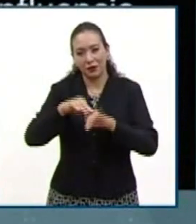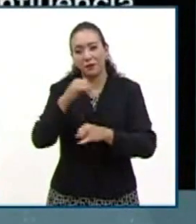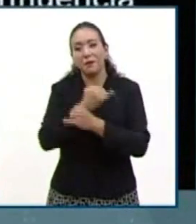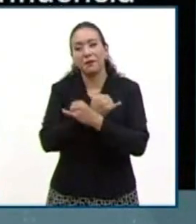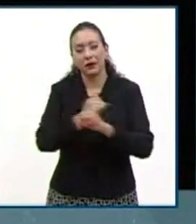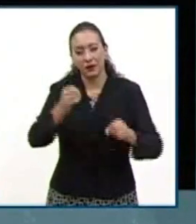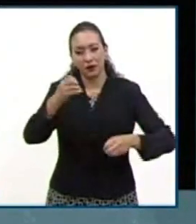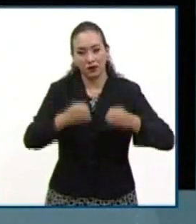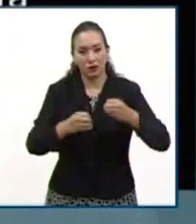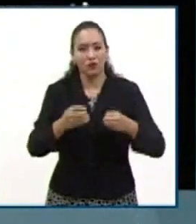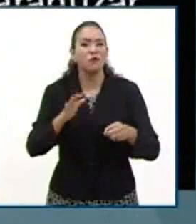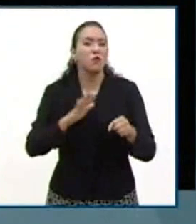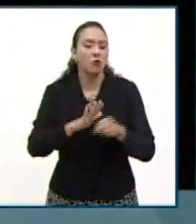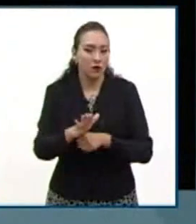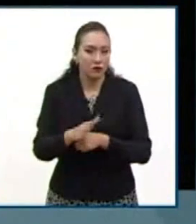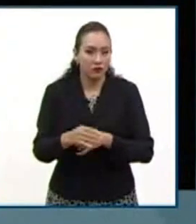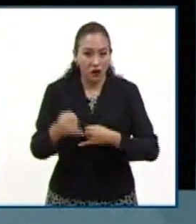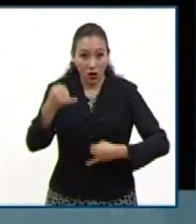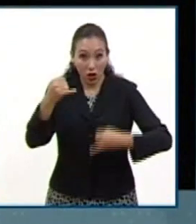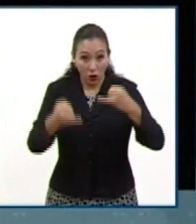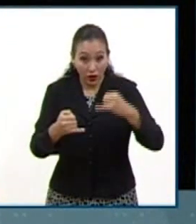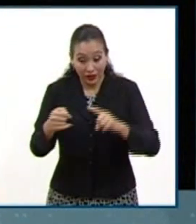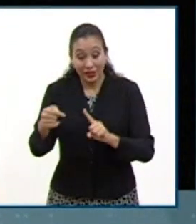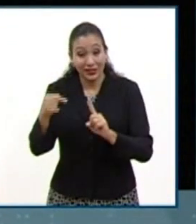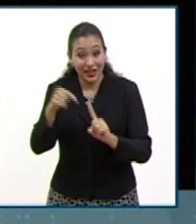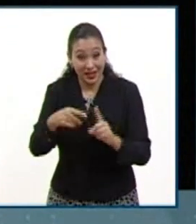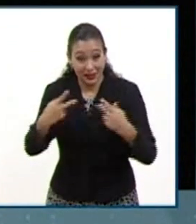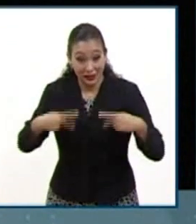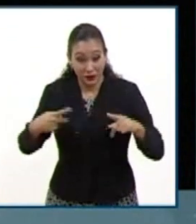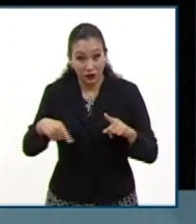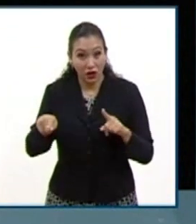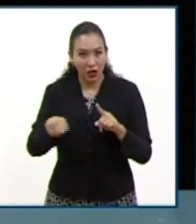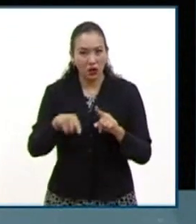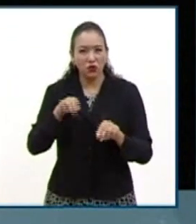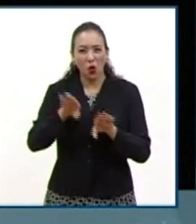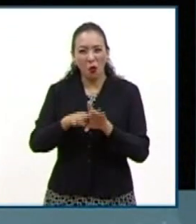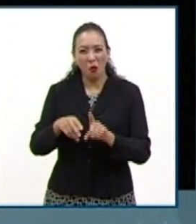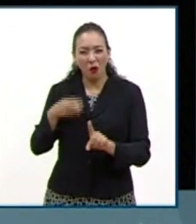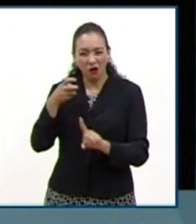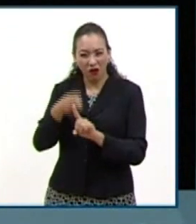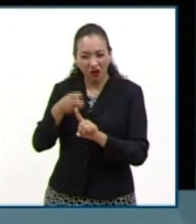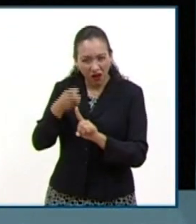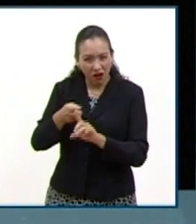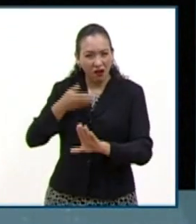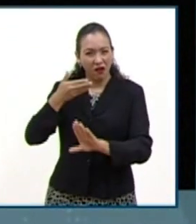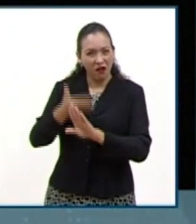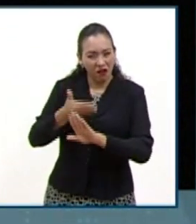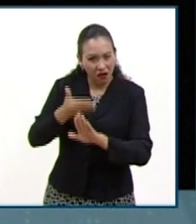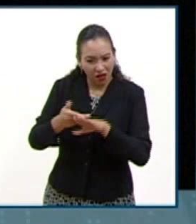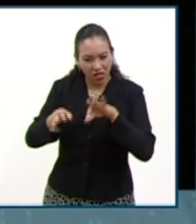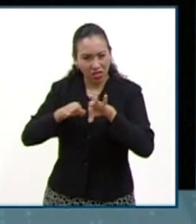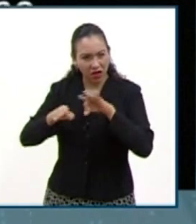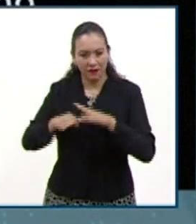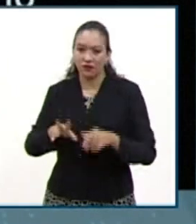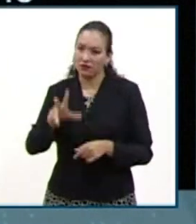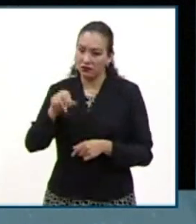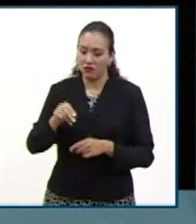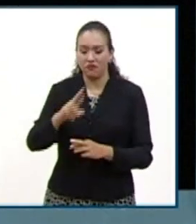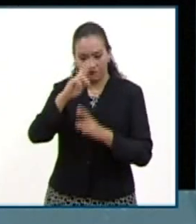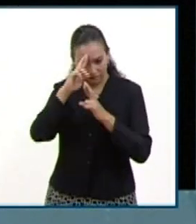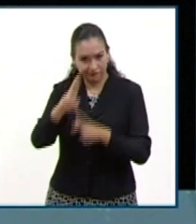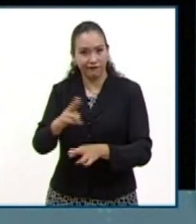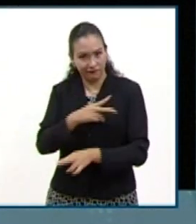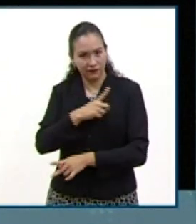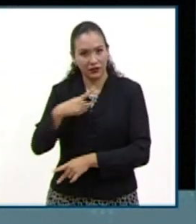es que los jueces no deben ser objeto de amenazas ni correr el riesgo de sufrir daños a causa de su trabajo o del contenido de